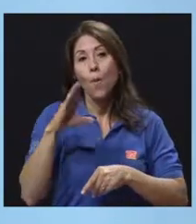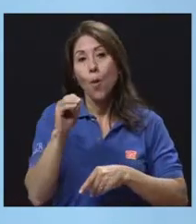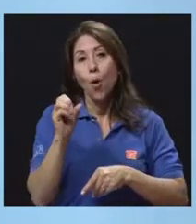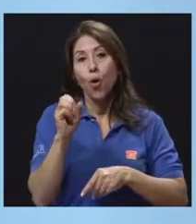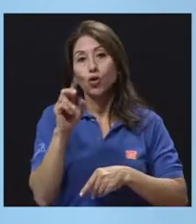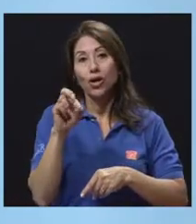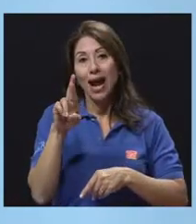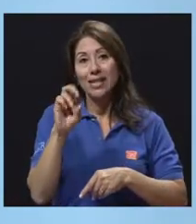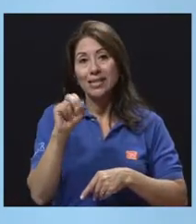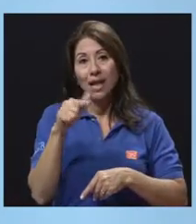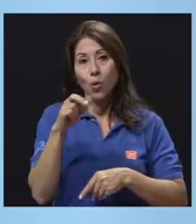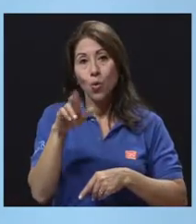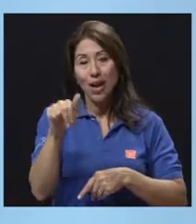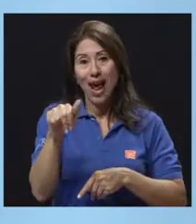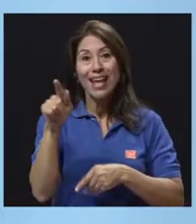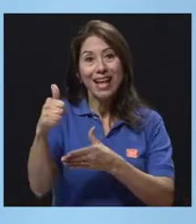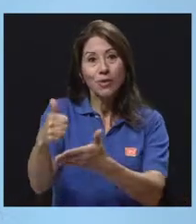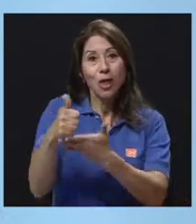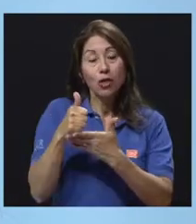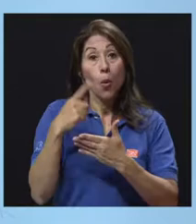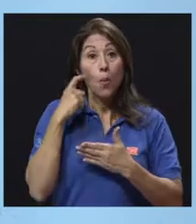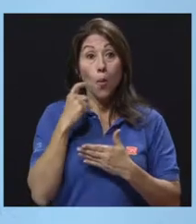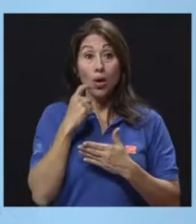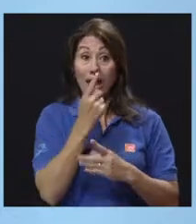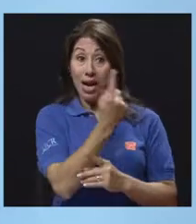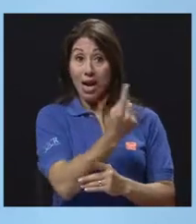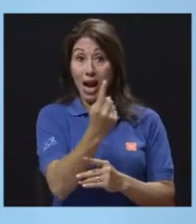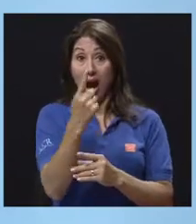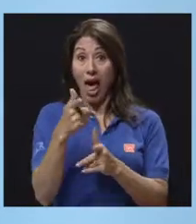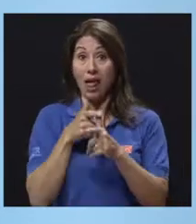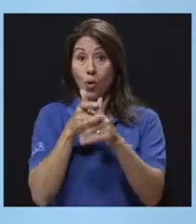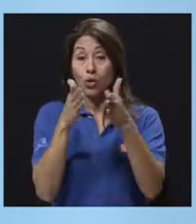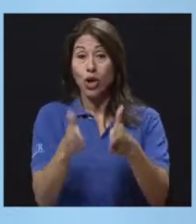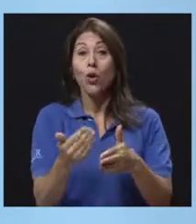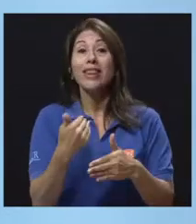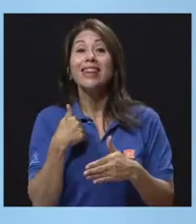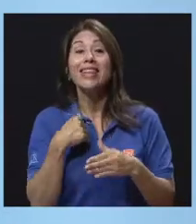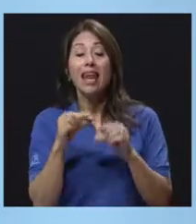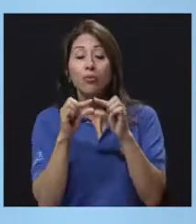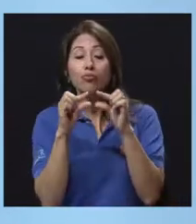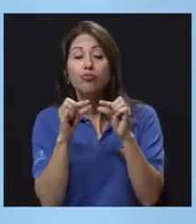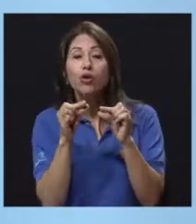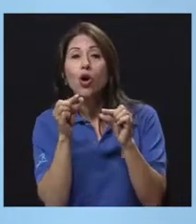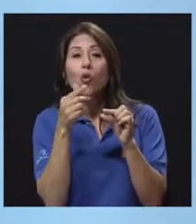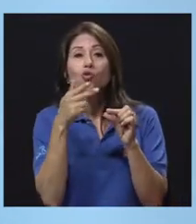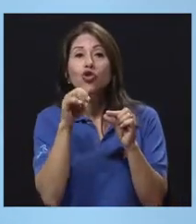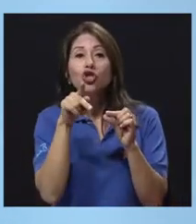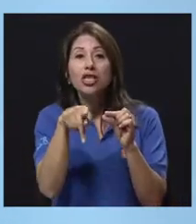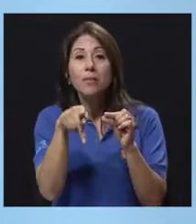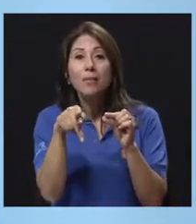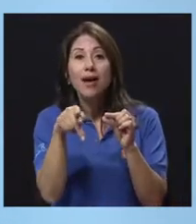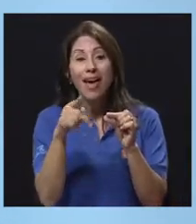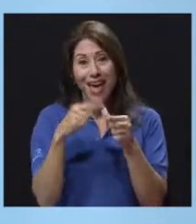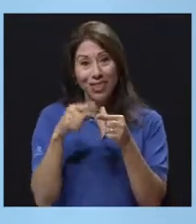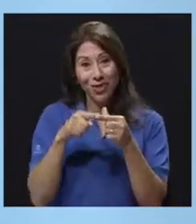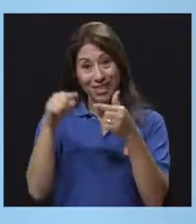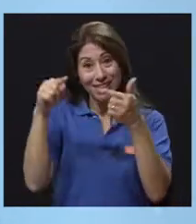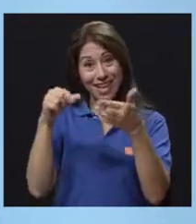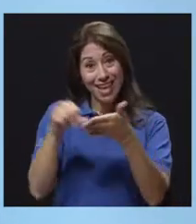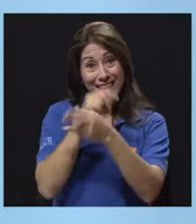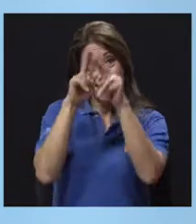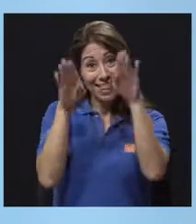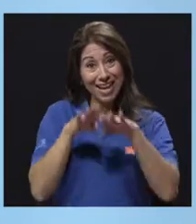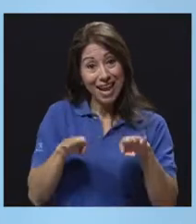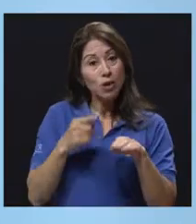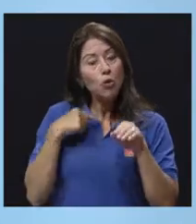porque ellos... tienen un chip, ¿verdad?, cada corredor, y en una página uno puede ir revisando cuando pasan por ciertas marcas. Claro. Entonces, claro. Ya pasó